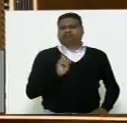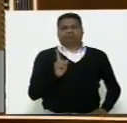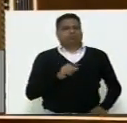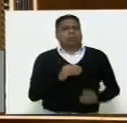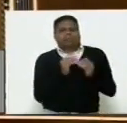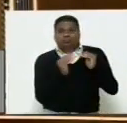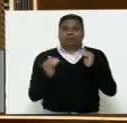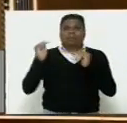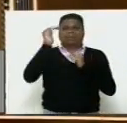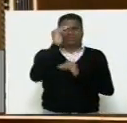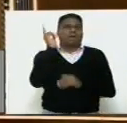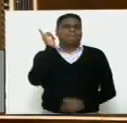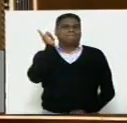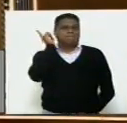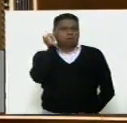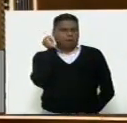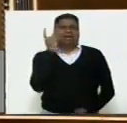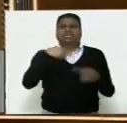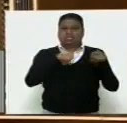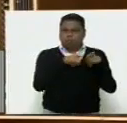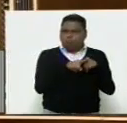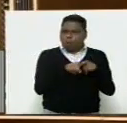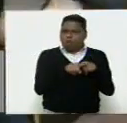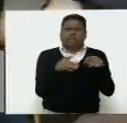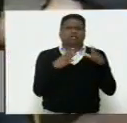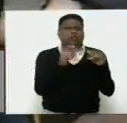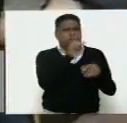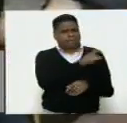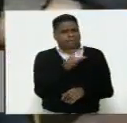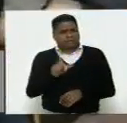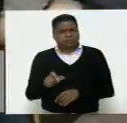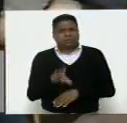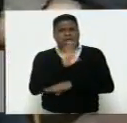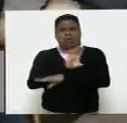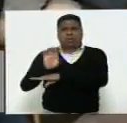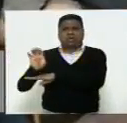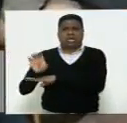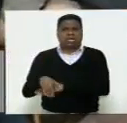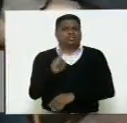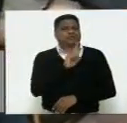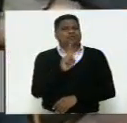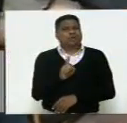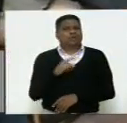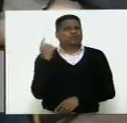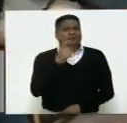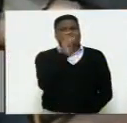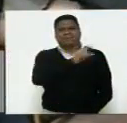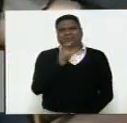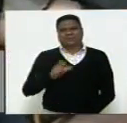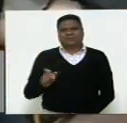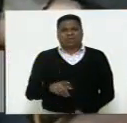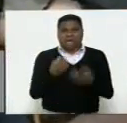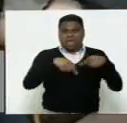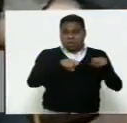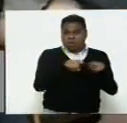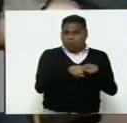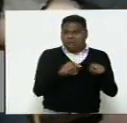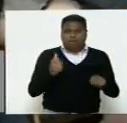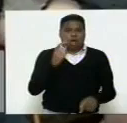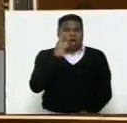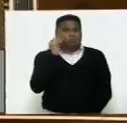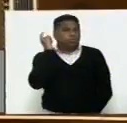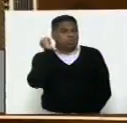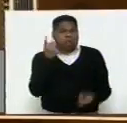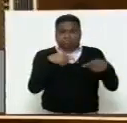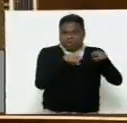superación de la percepción de la mujer como una víctima a la que se le debe proteger, ¿no? La mujer es un ser humano tan igual como el hombre, y el hombre